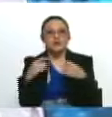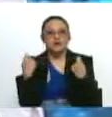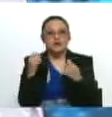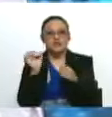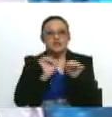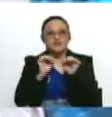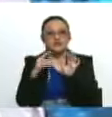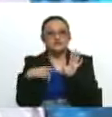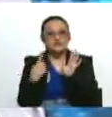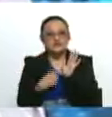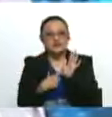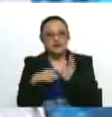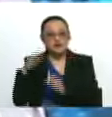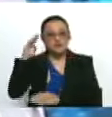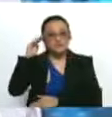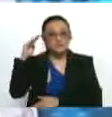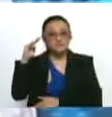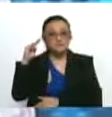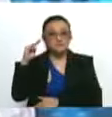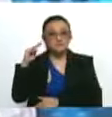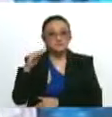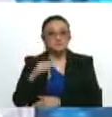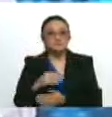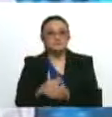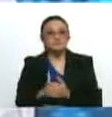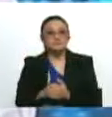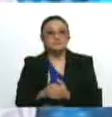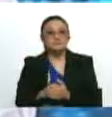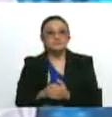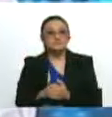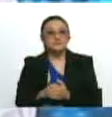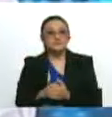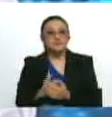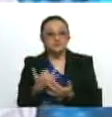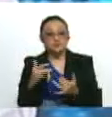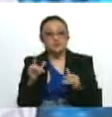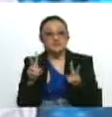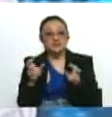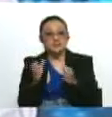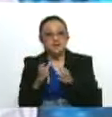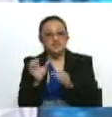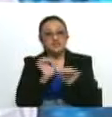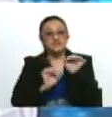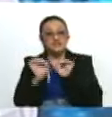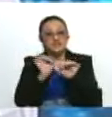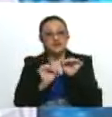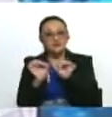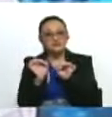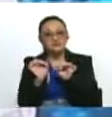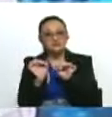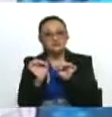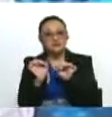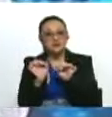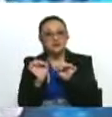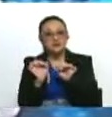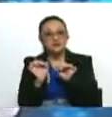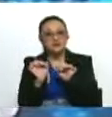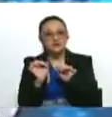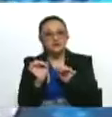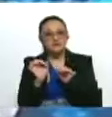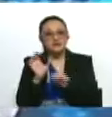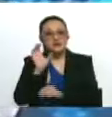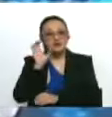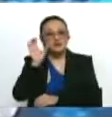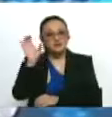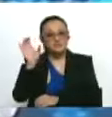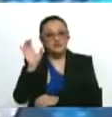defensa integral de la Milicia Nacional Bolivariana como una instancia de defensa de la nación de acuerdo a la